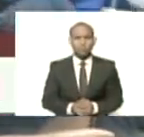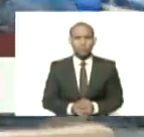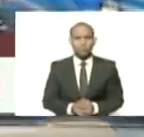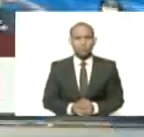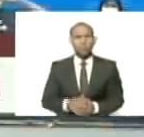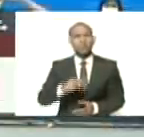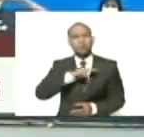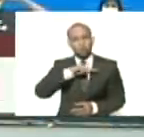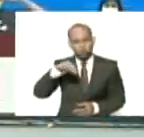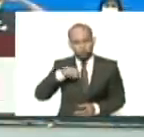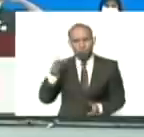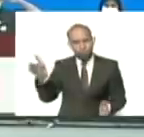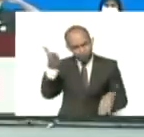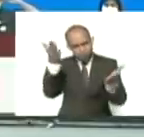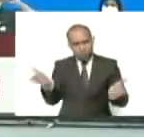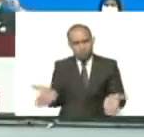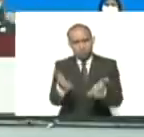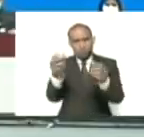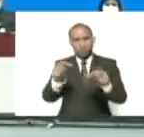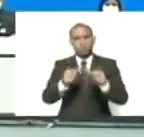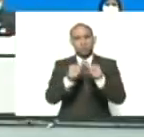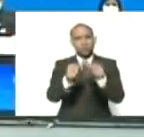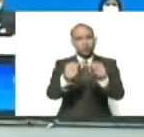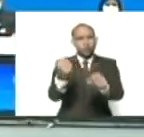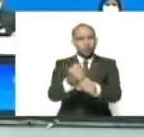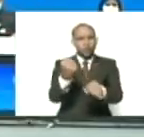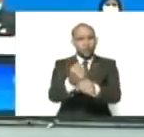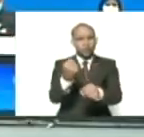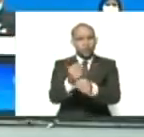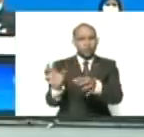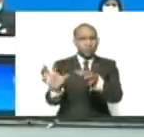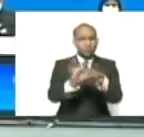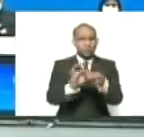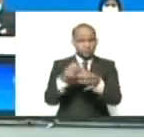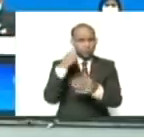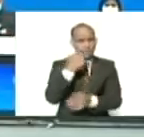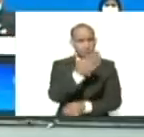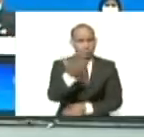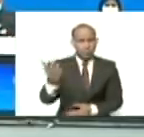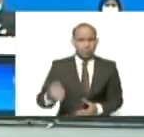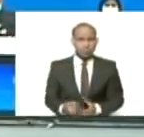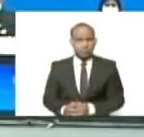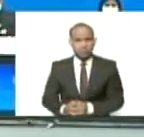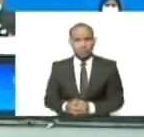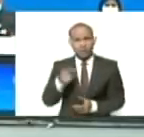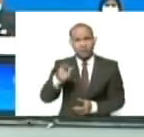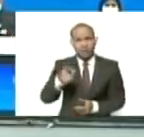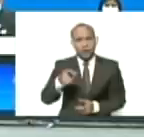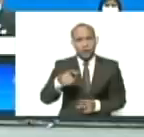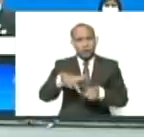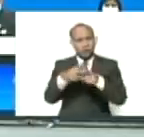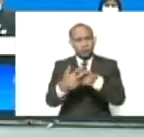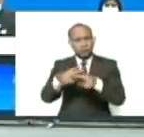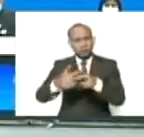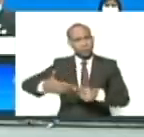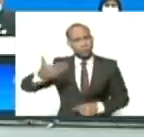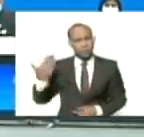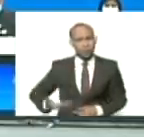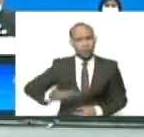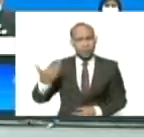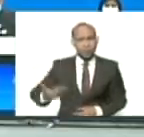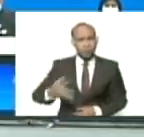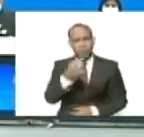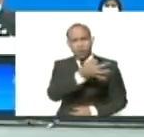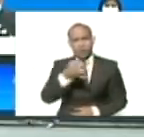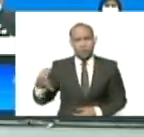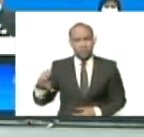Vamos inscribiendo, articulando, ¿se dan cuenta? Esto es un instrumento maravilloso para